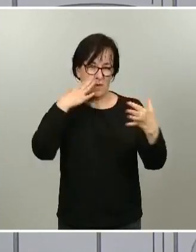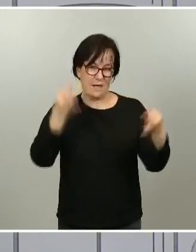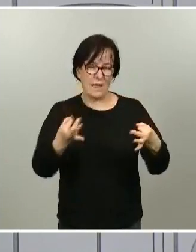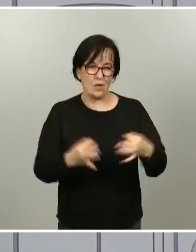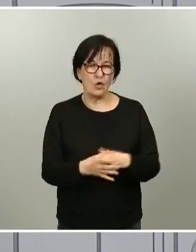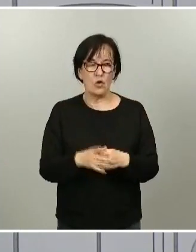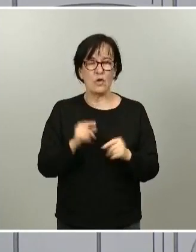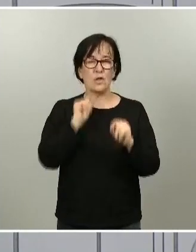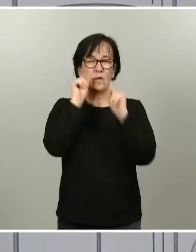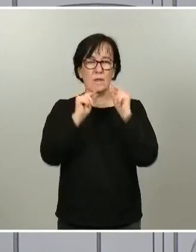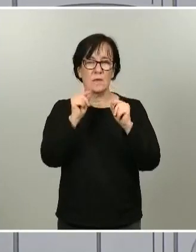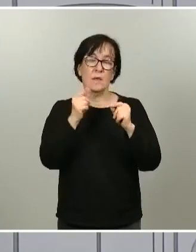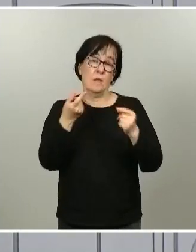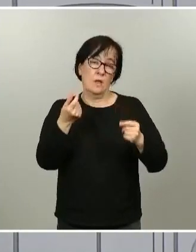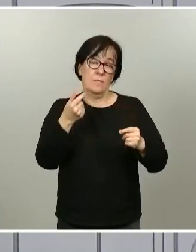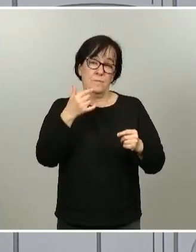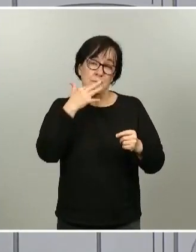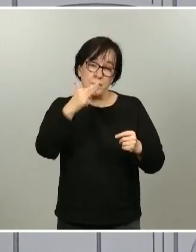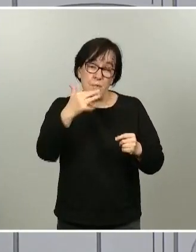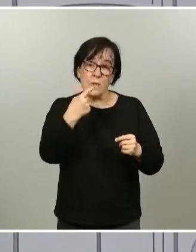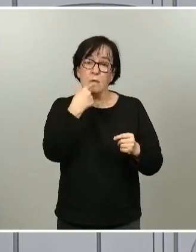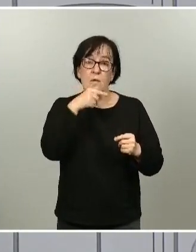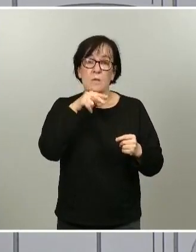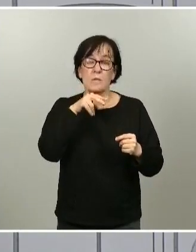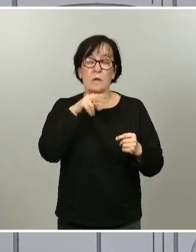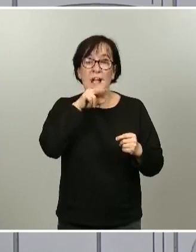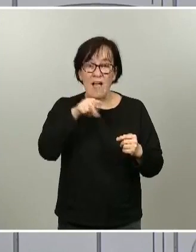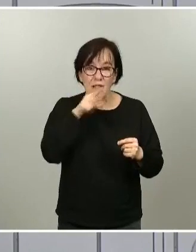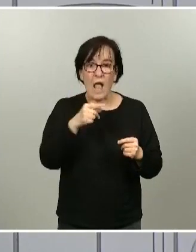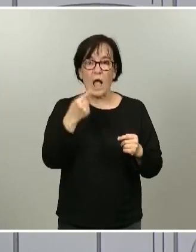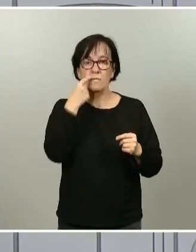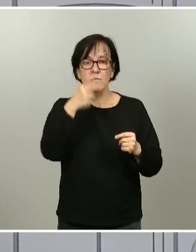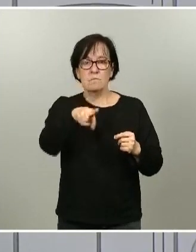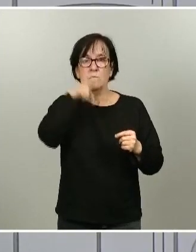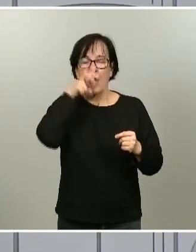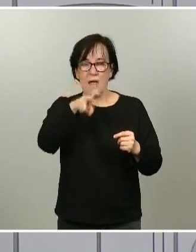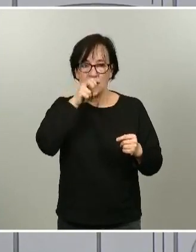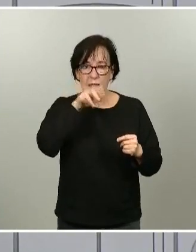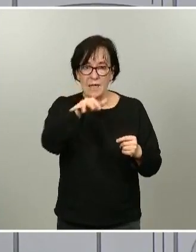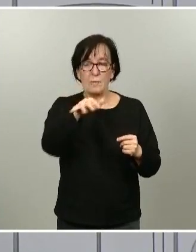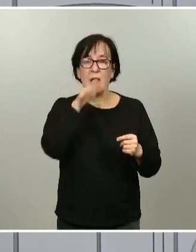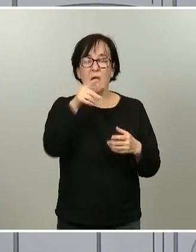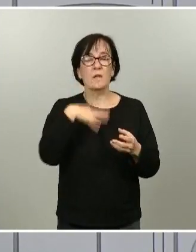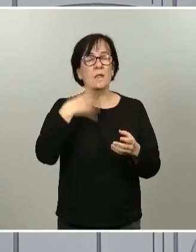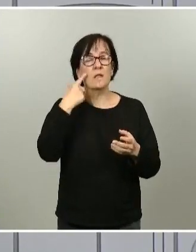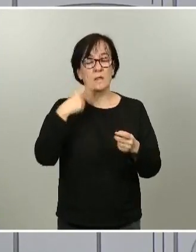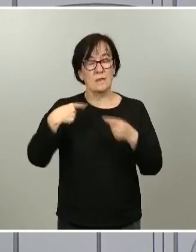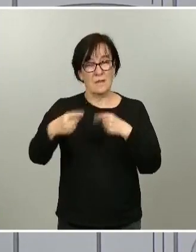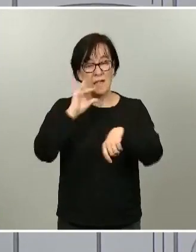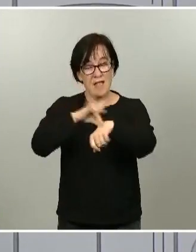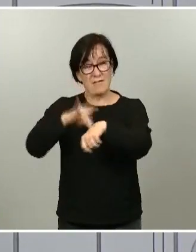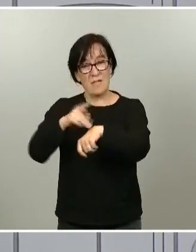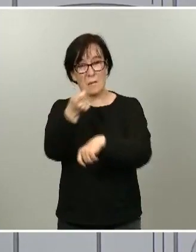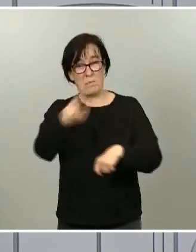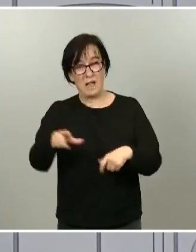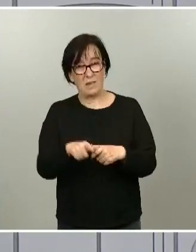transmisión por las gotas entre personas, pero sí que es cierto que el efecto se ha demostrado en otras patologías similares